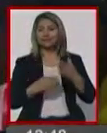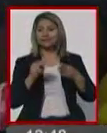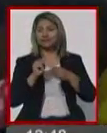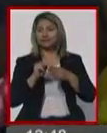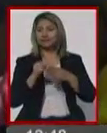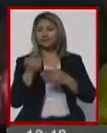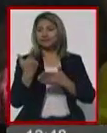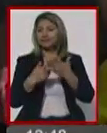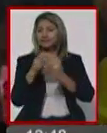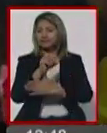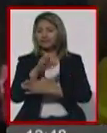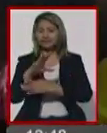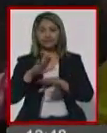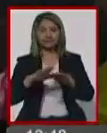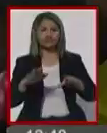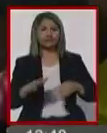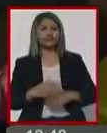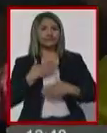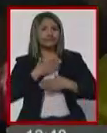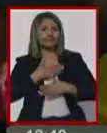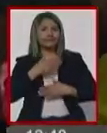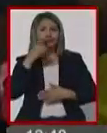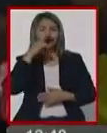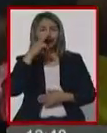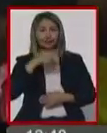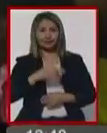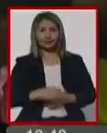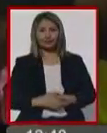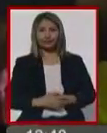los niños? Que disfruten